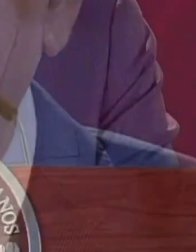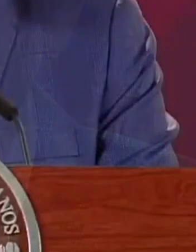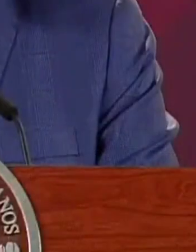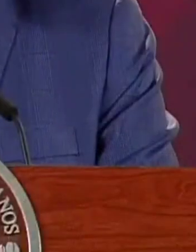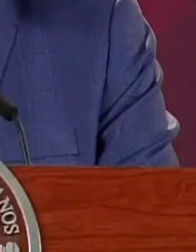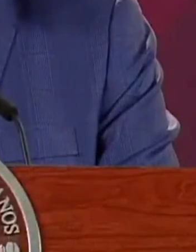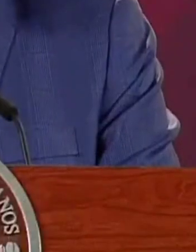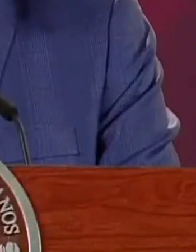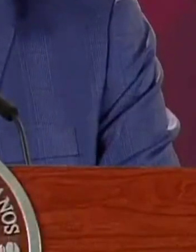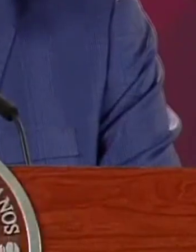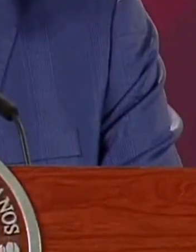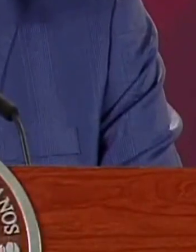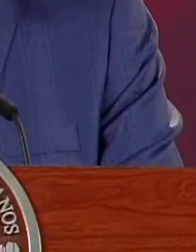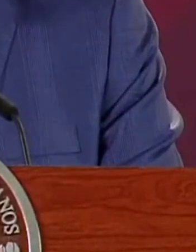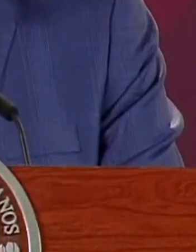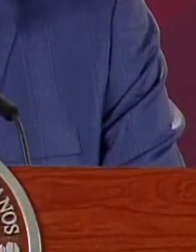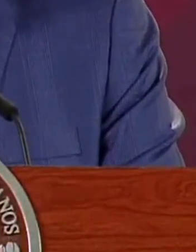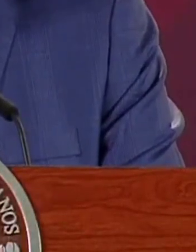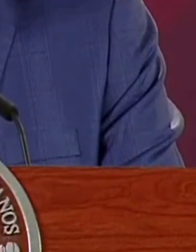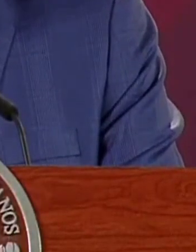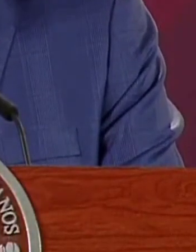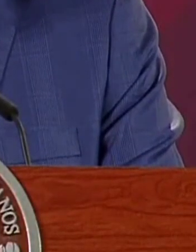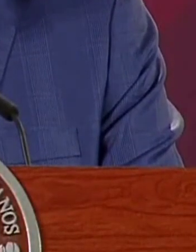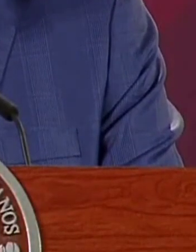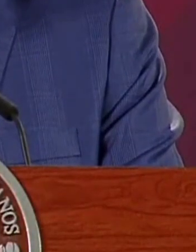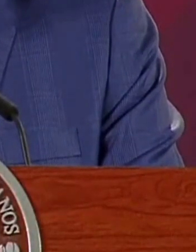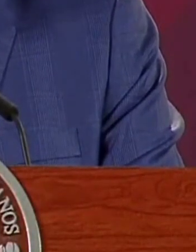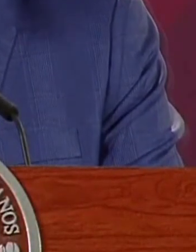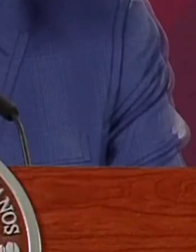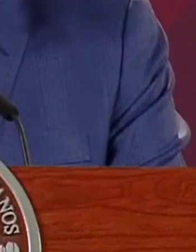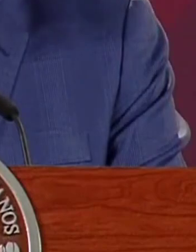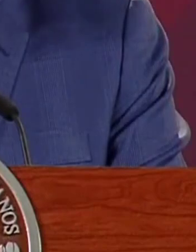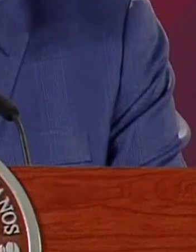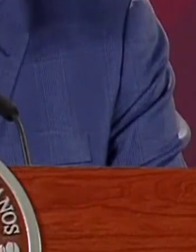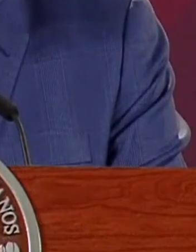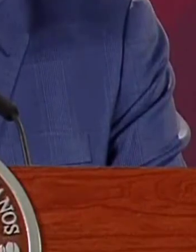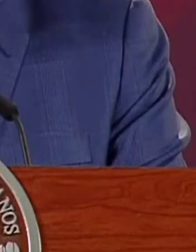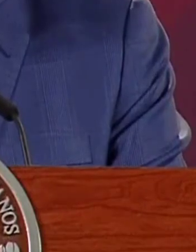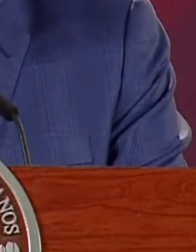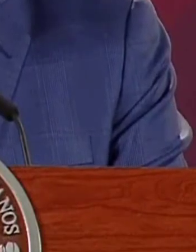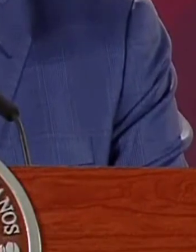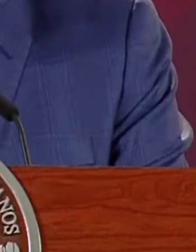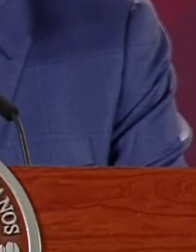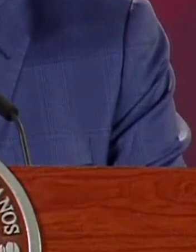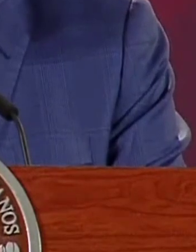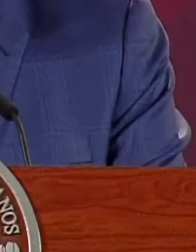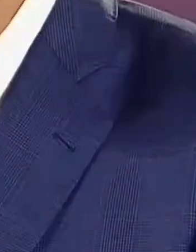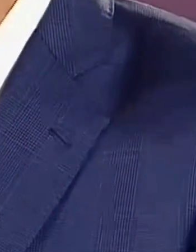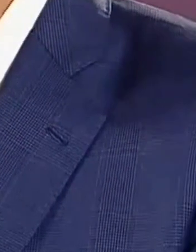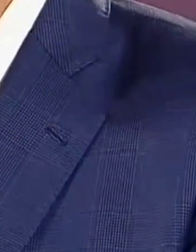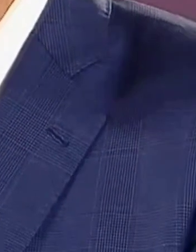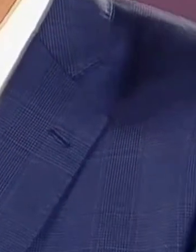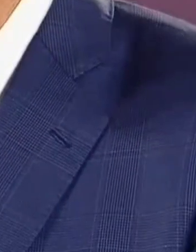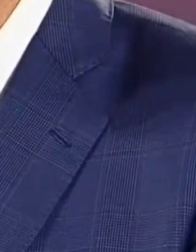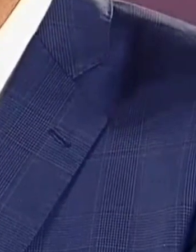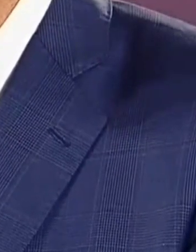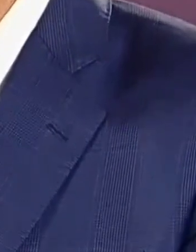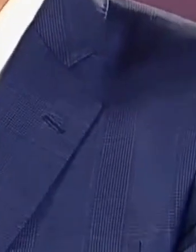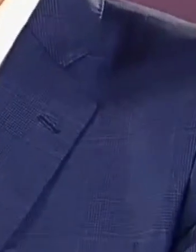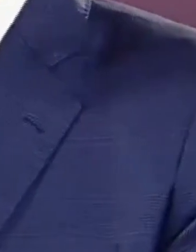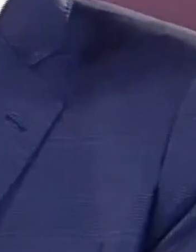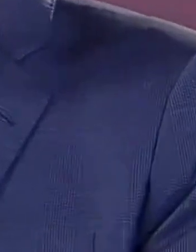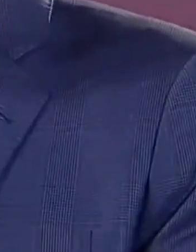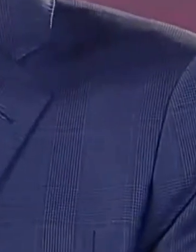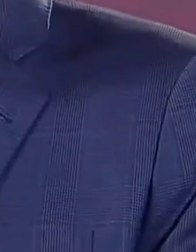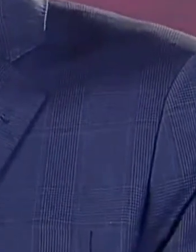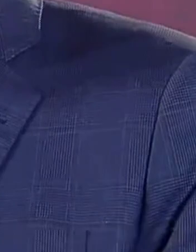países. Tenemos que evitar que se extienda el